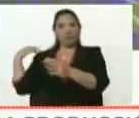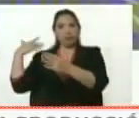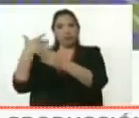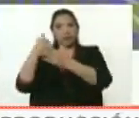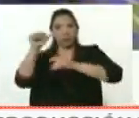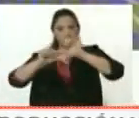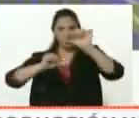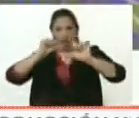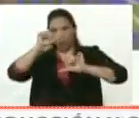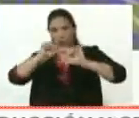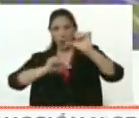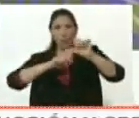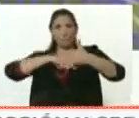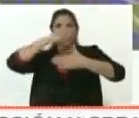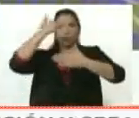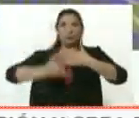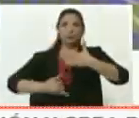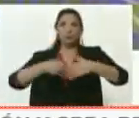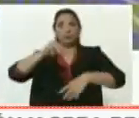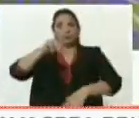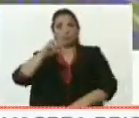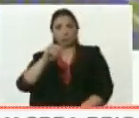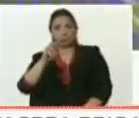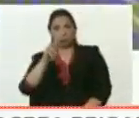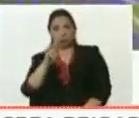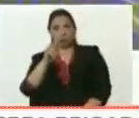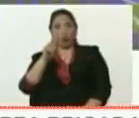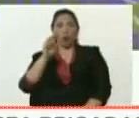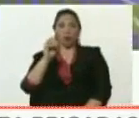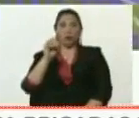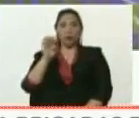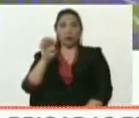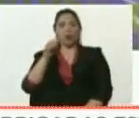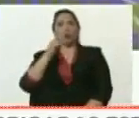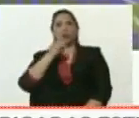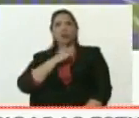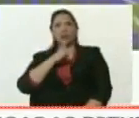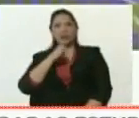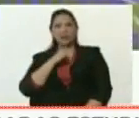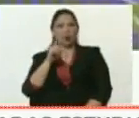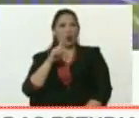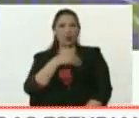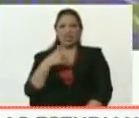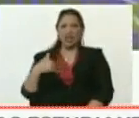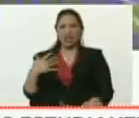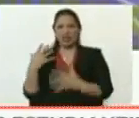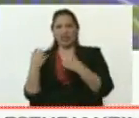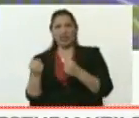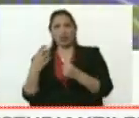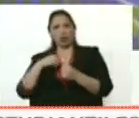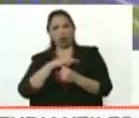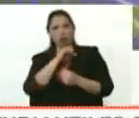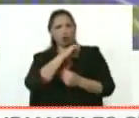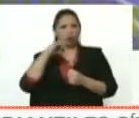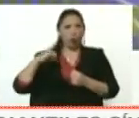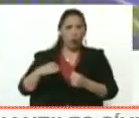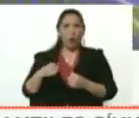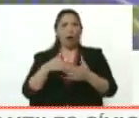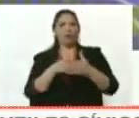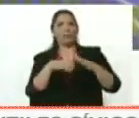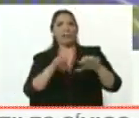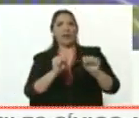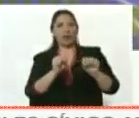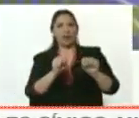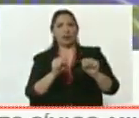siglos y el proyecto monroísta se resiste a entender que somos antiimperialistas.